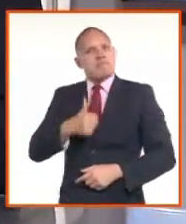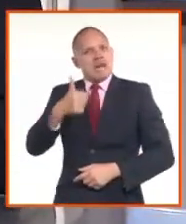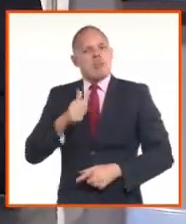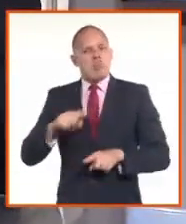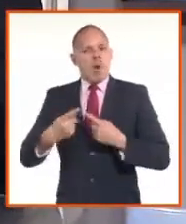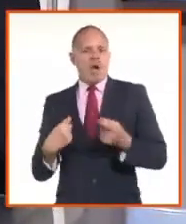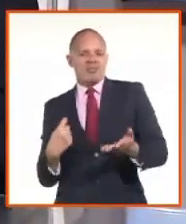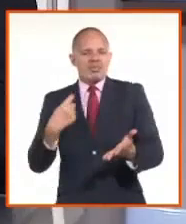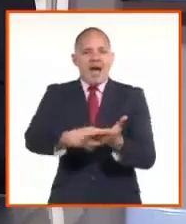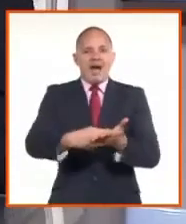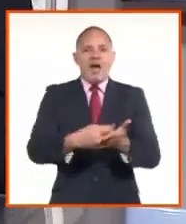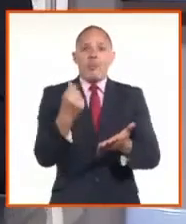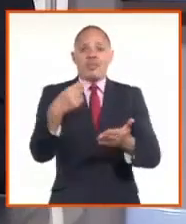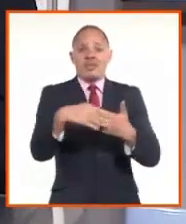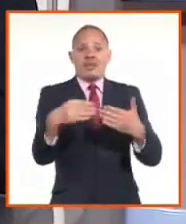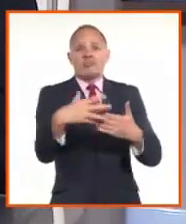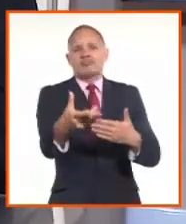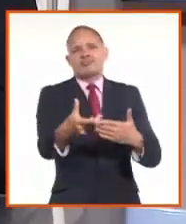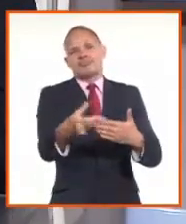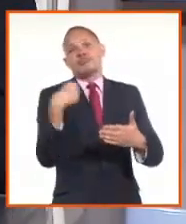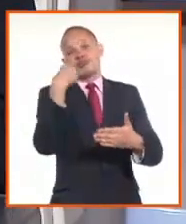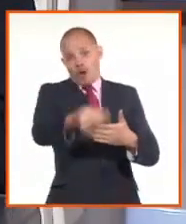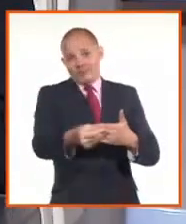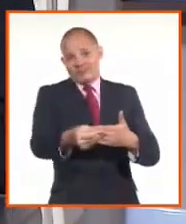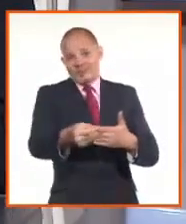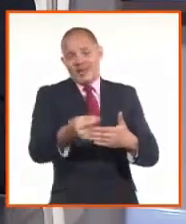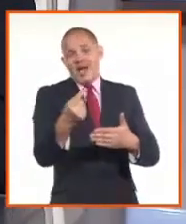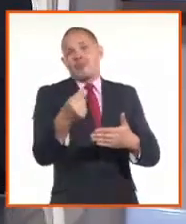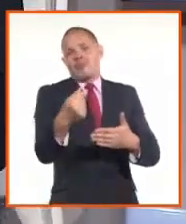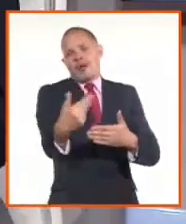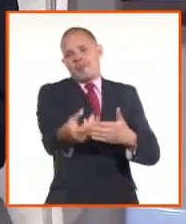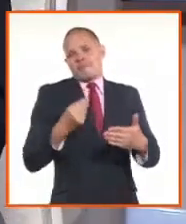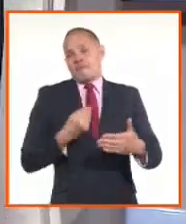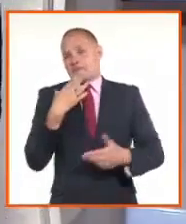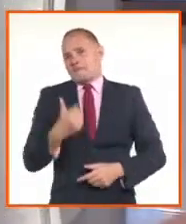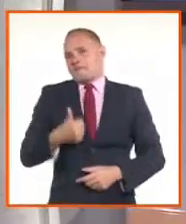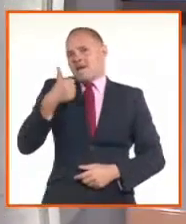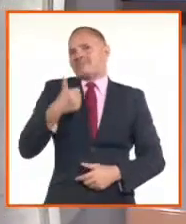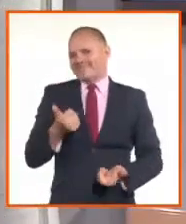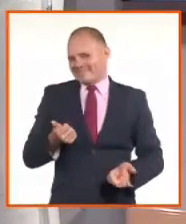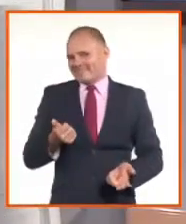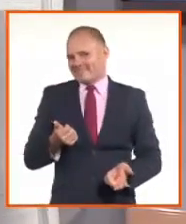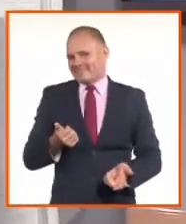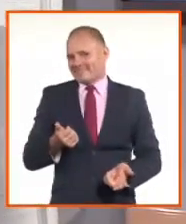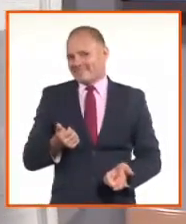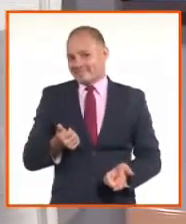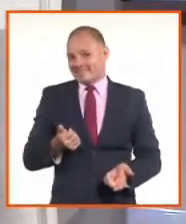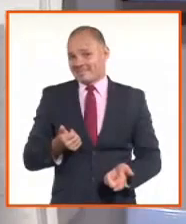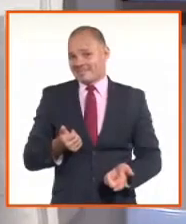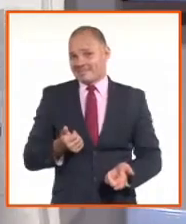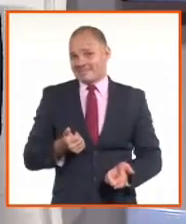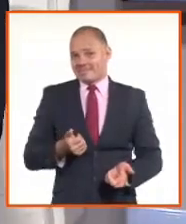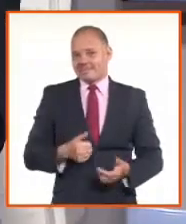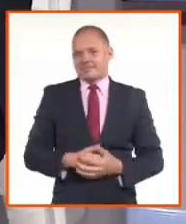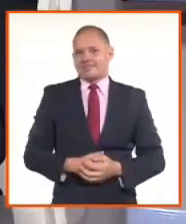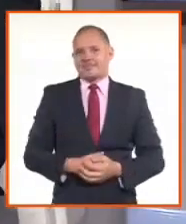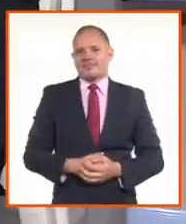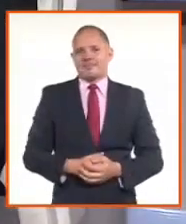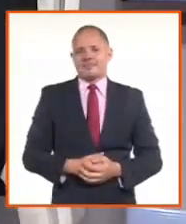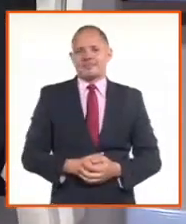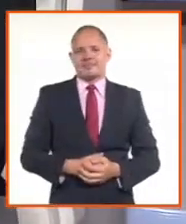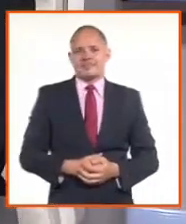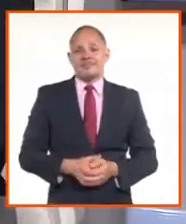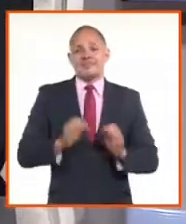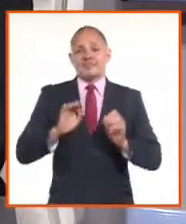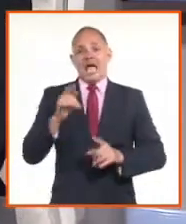que hoy por hoy incluso le da una capacidad de compra por encima de la que recibimos los que tenemos salario o sea esto